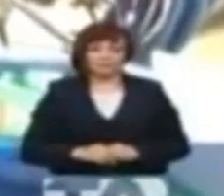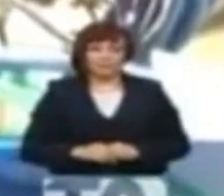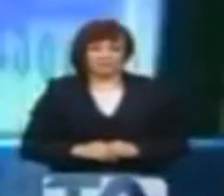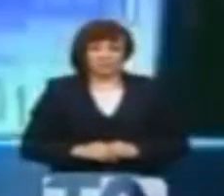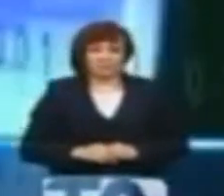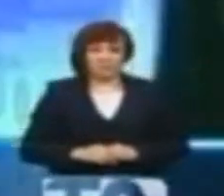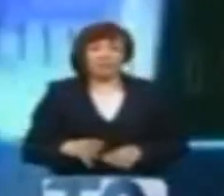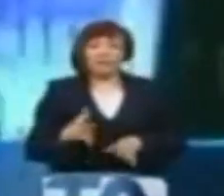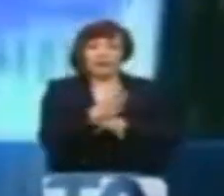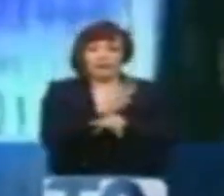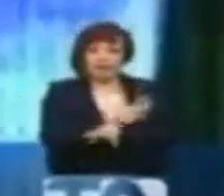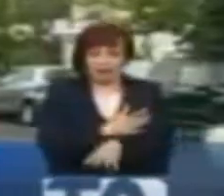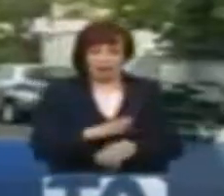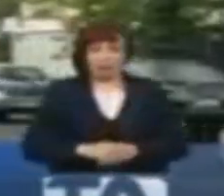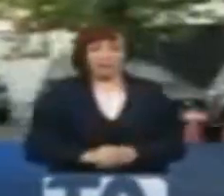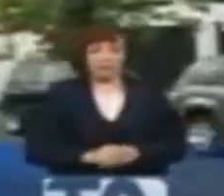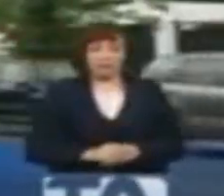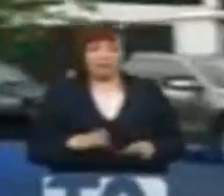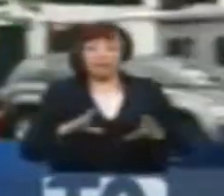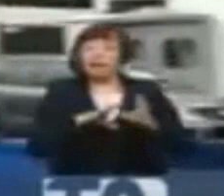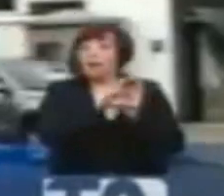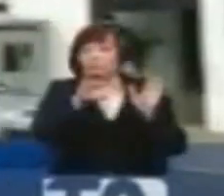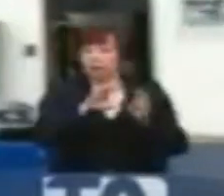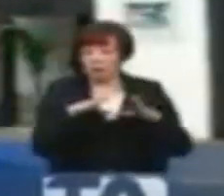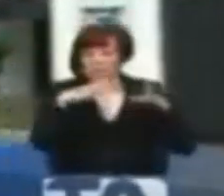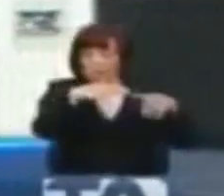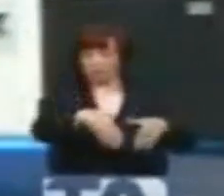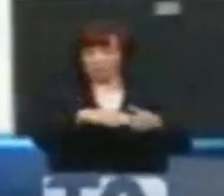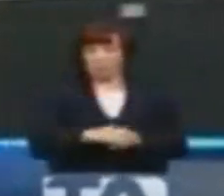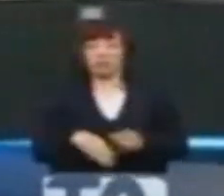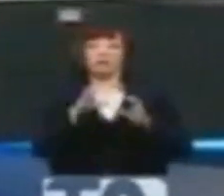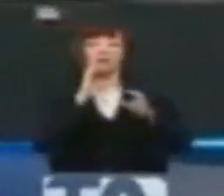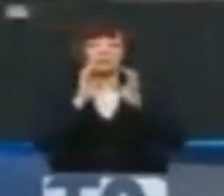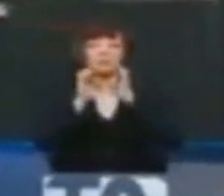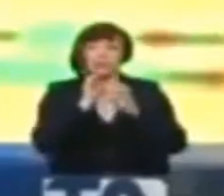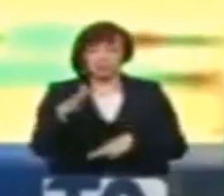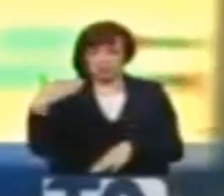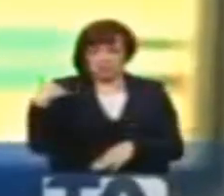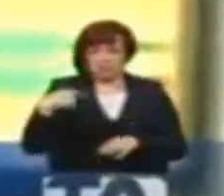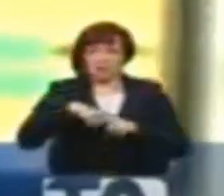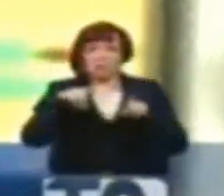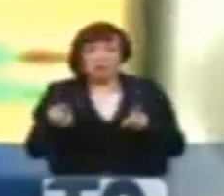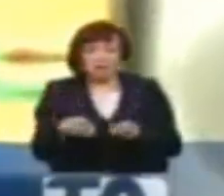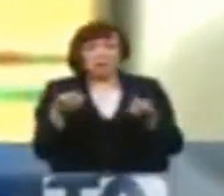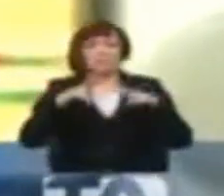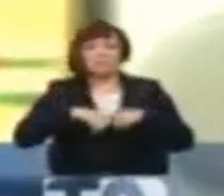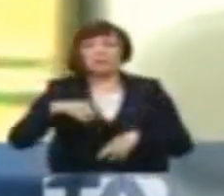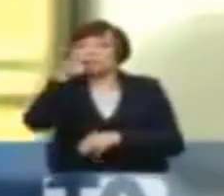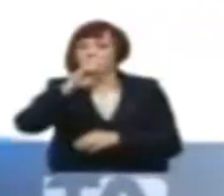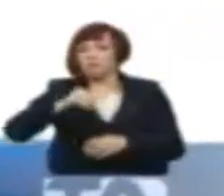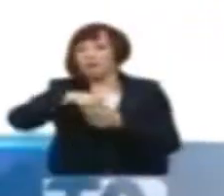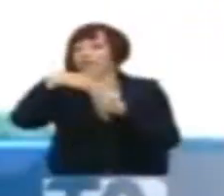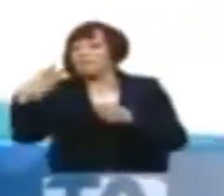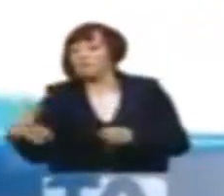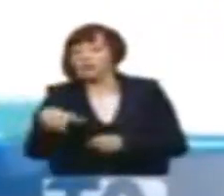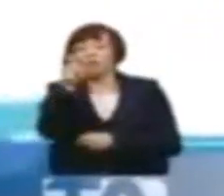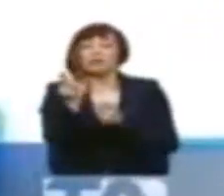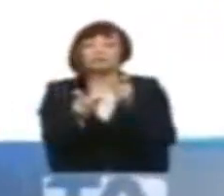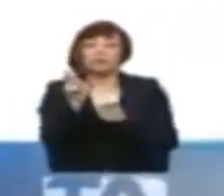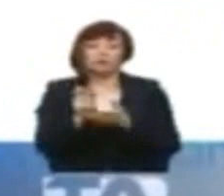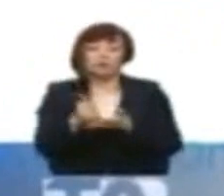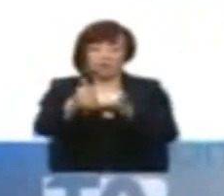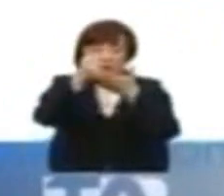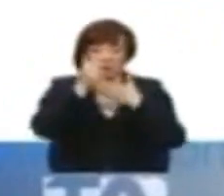Aún teniendo departamento de comunicación, el Tribunal Contencioso Electoral buscó asesoría externa para mejorar su imagen y presencia en